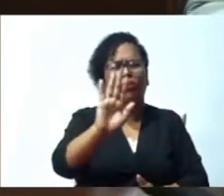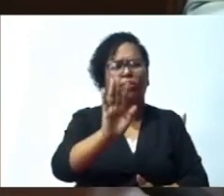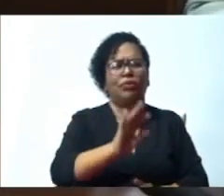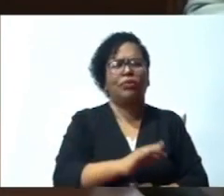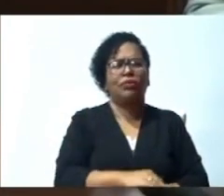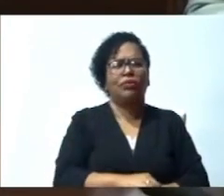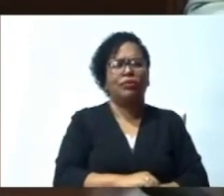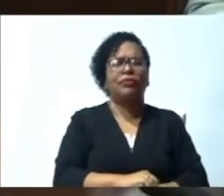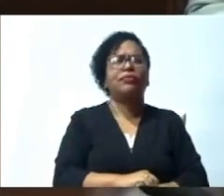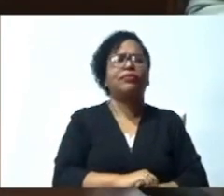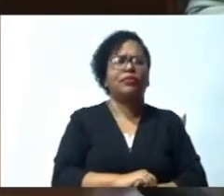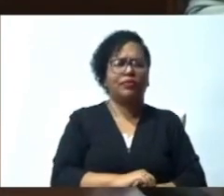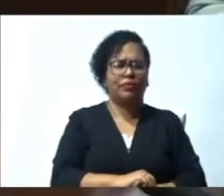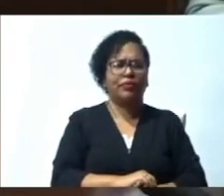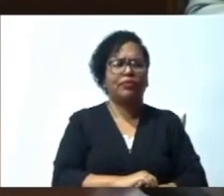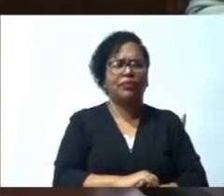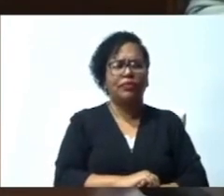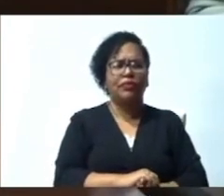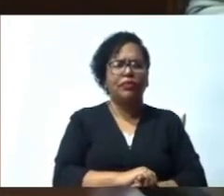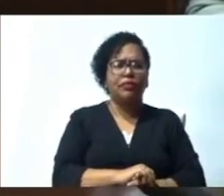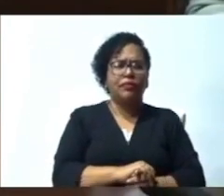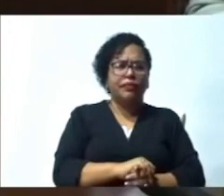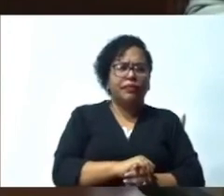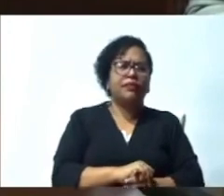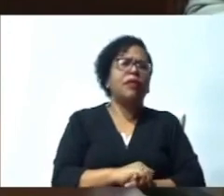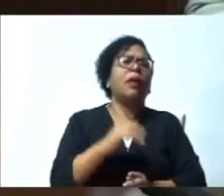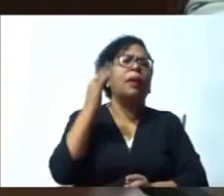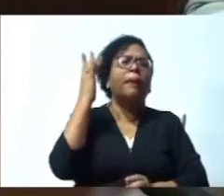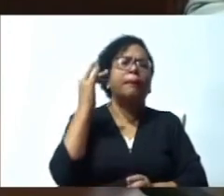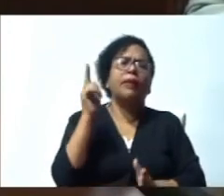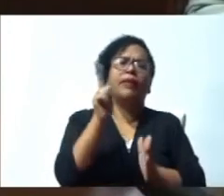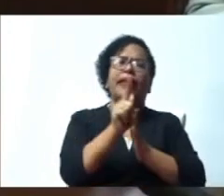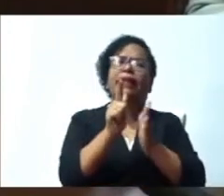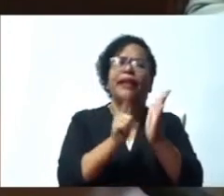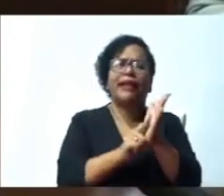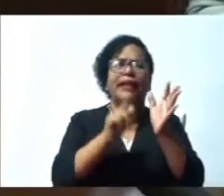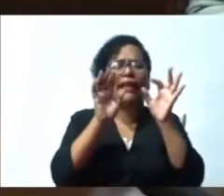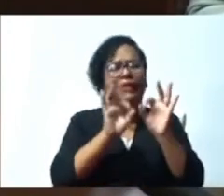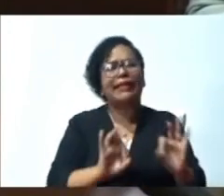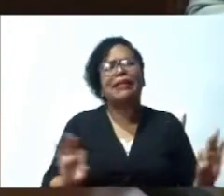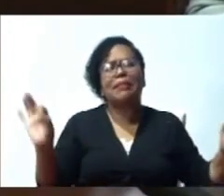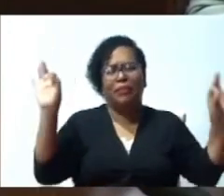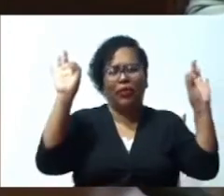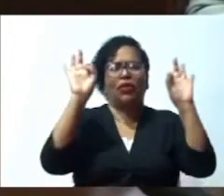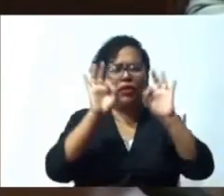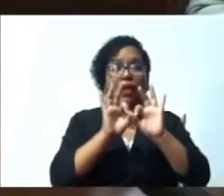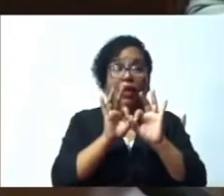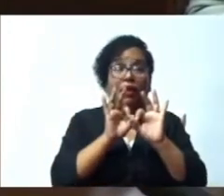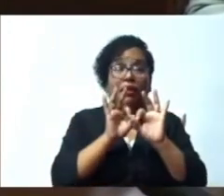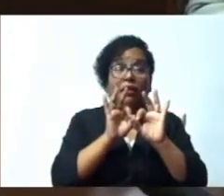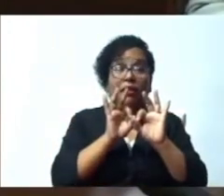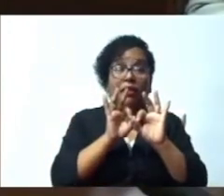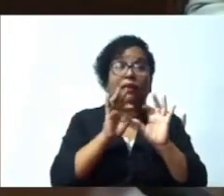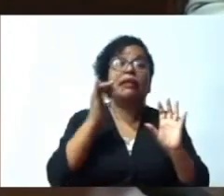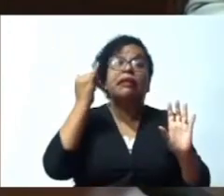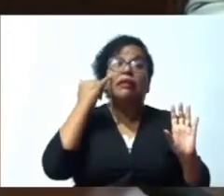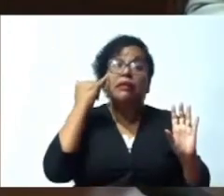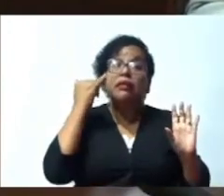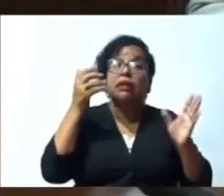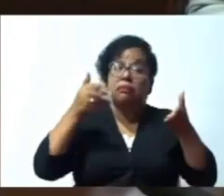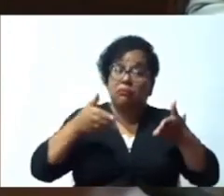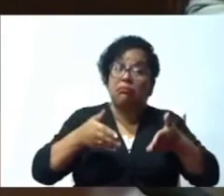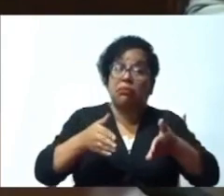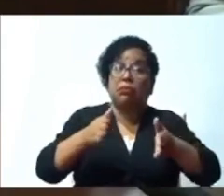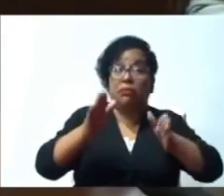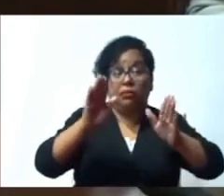porque esta es una ley importante siempre y cuando existan las condiciones Oigan